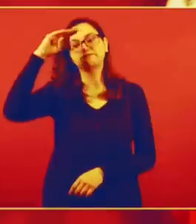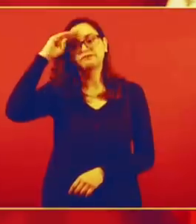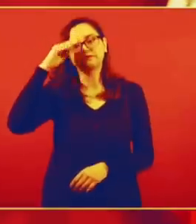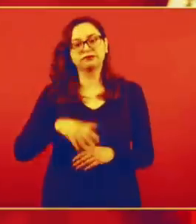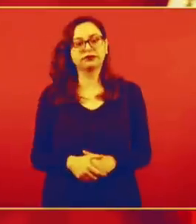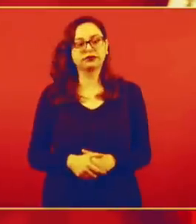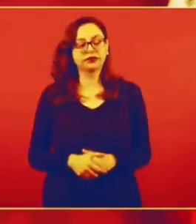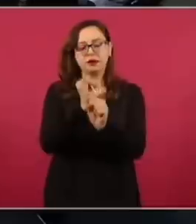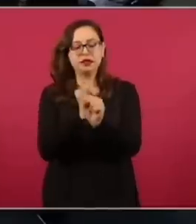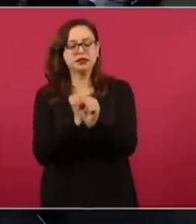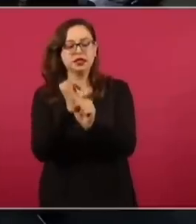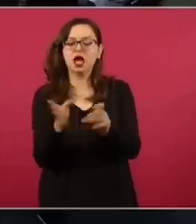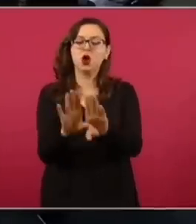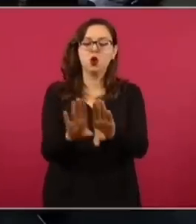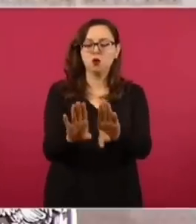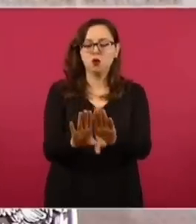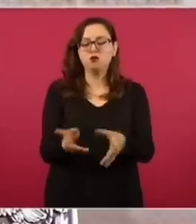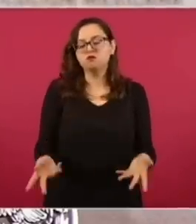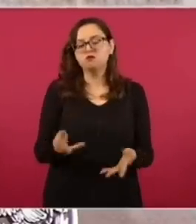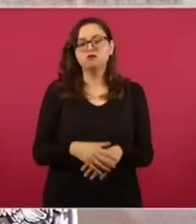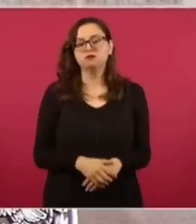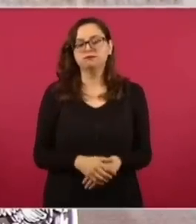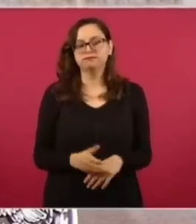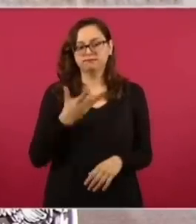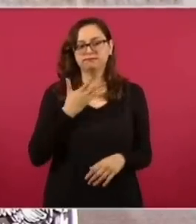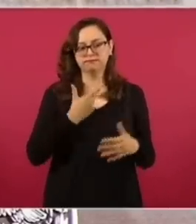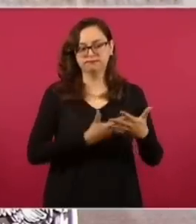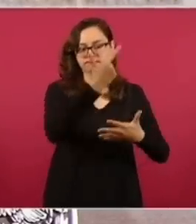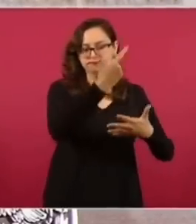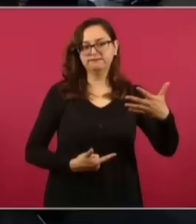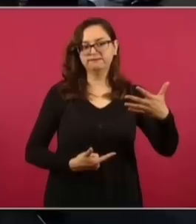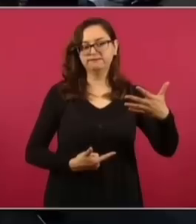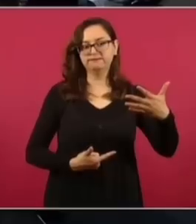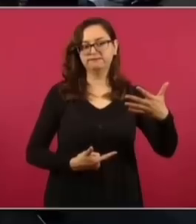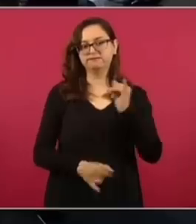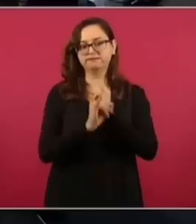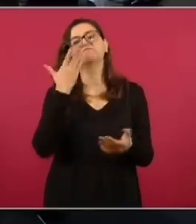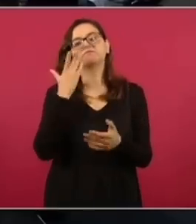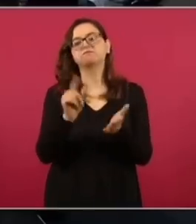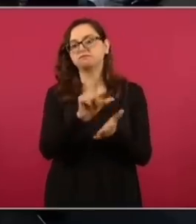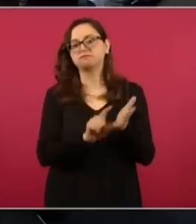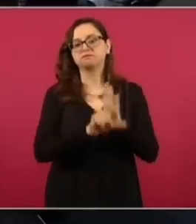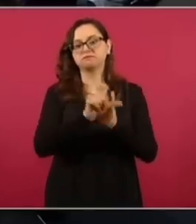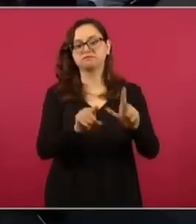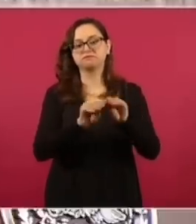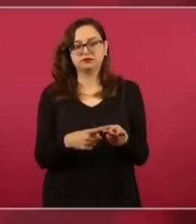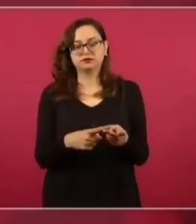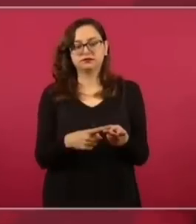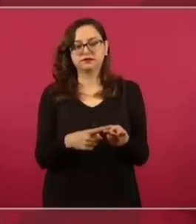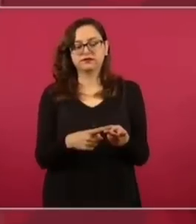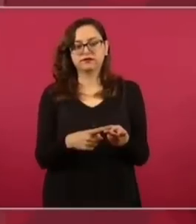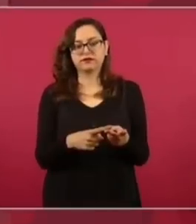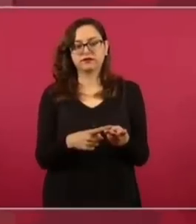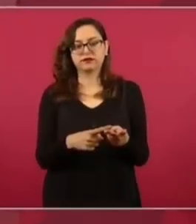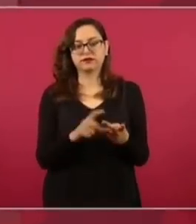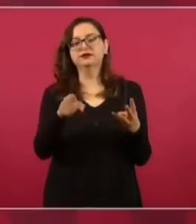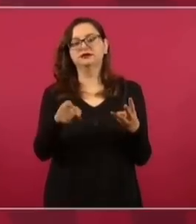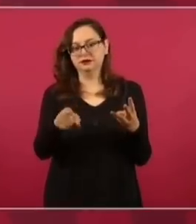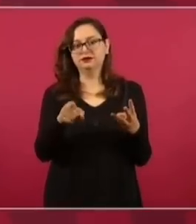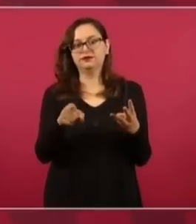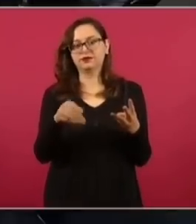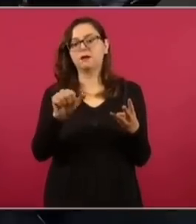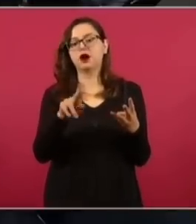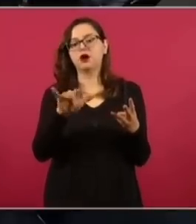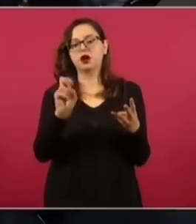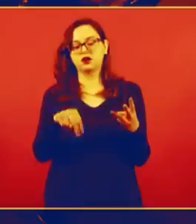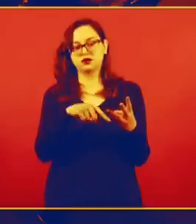medir. Tengo ahí una lista de quienes se manifiestan en las redes. Entonces veo a Claudio, a Sarmiento,